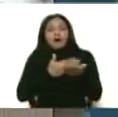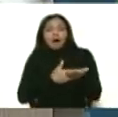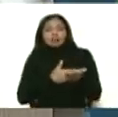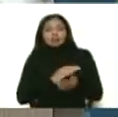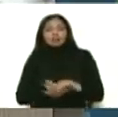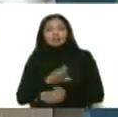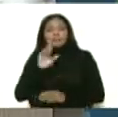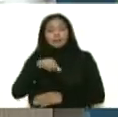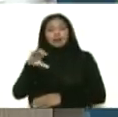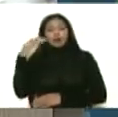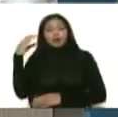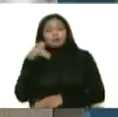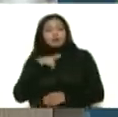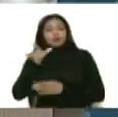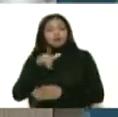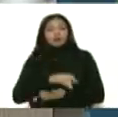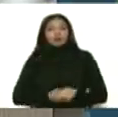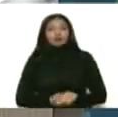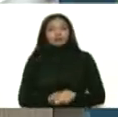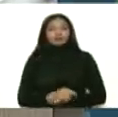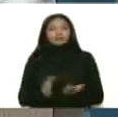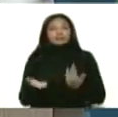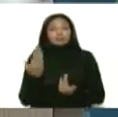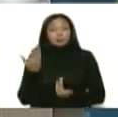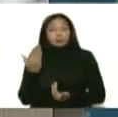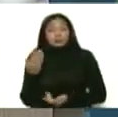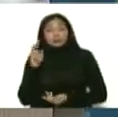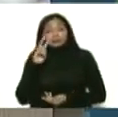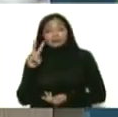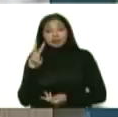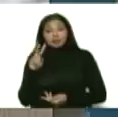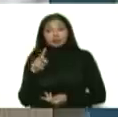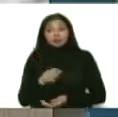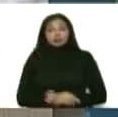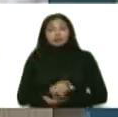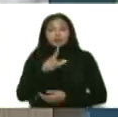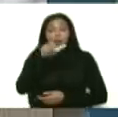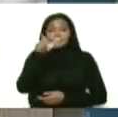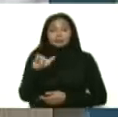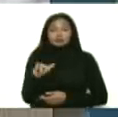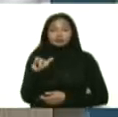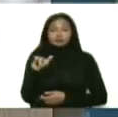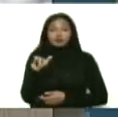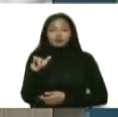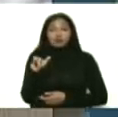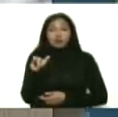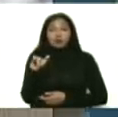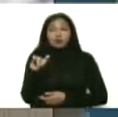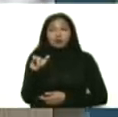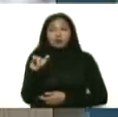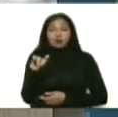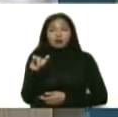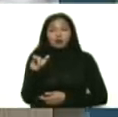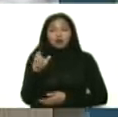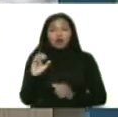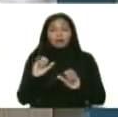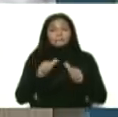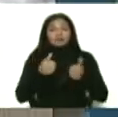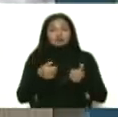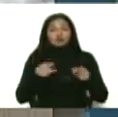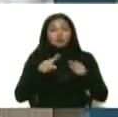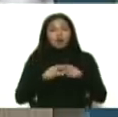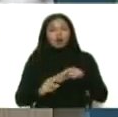Colombia. Aquí es importante que esta es una de las personas que ingresó por San Antonio del